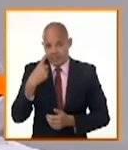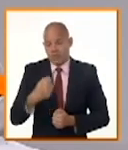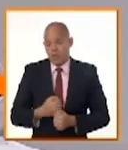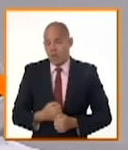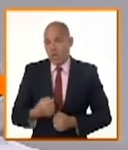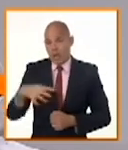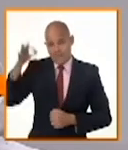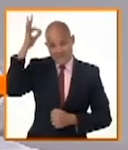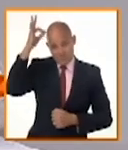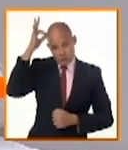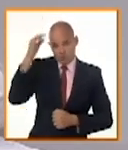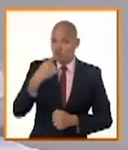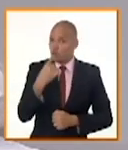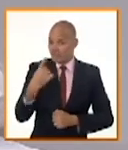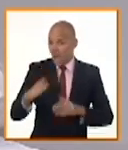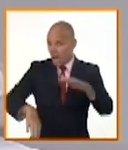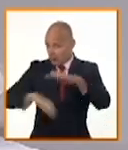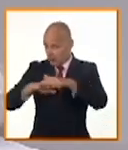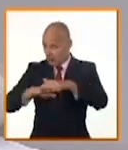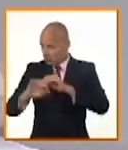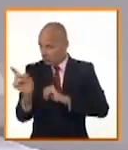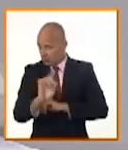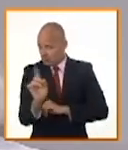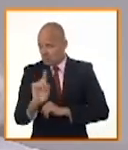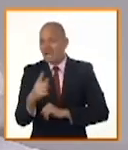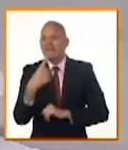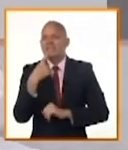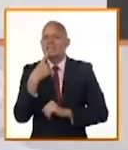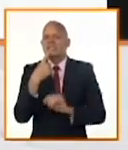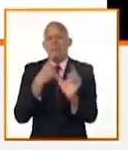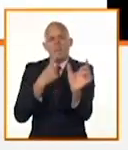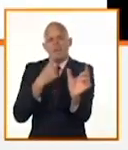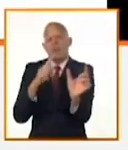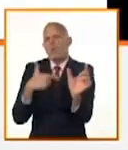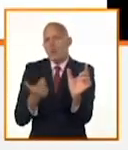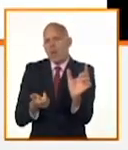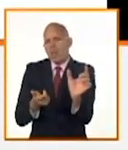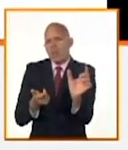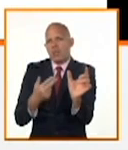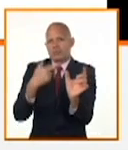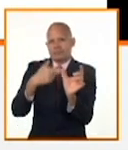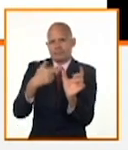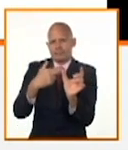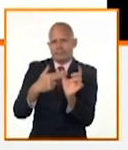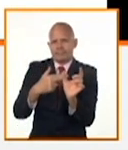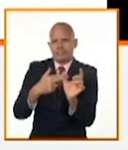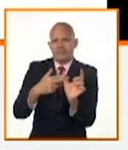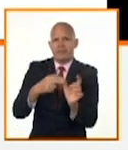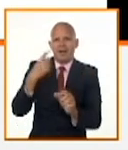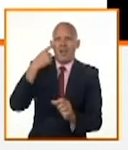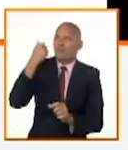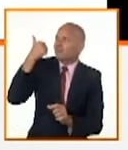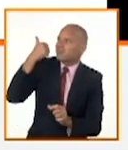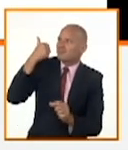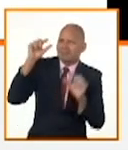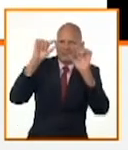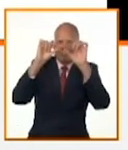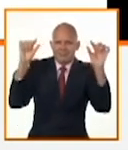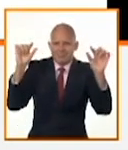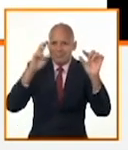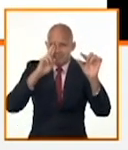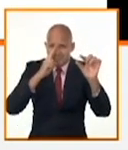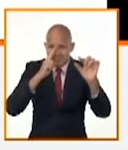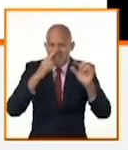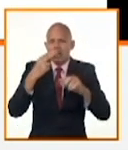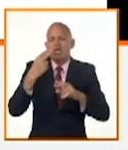que al final sí la población lo puede ver como una limitante en su teléfono móvil Pero son umbrales esto responde a regulaciones internacionales